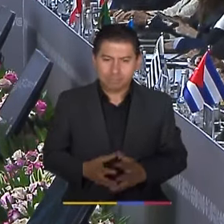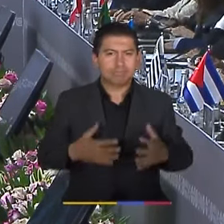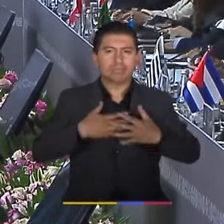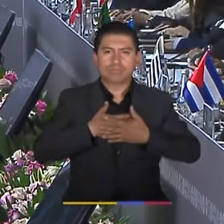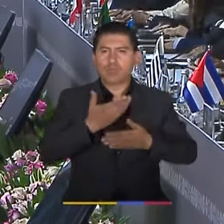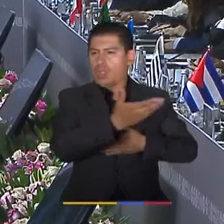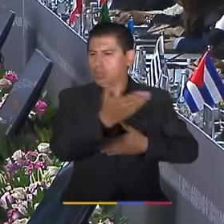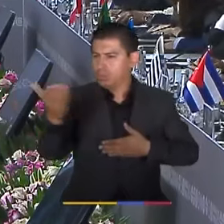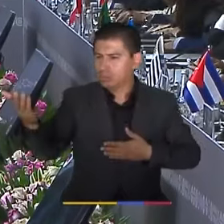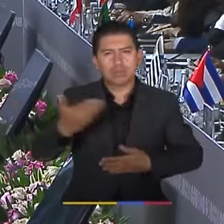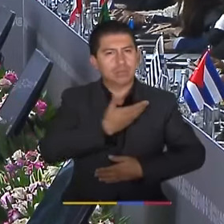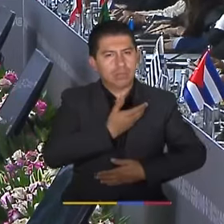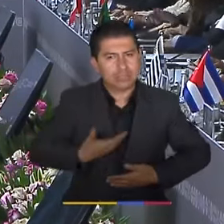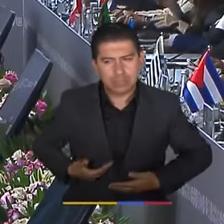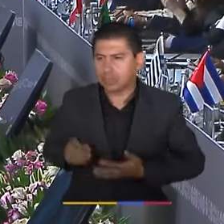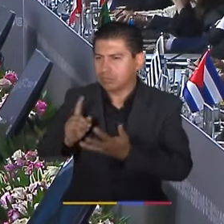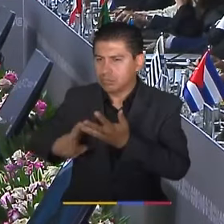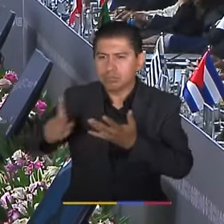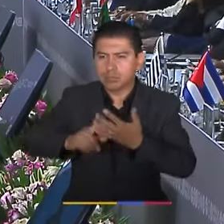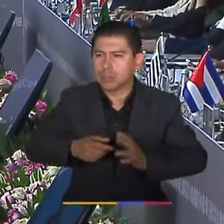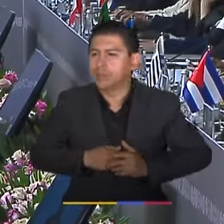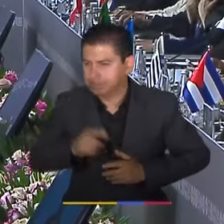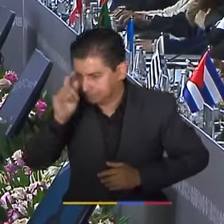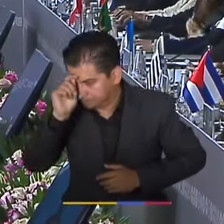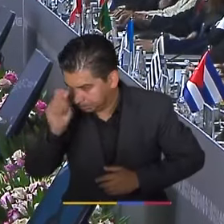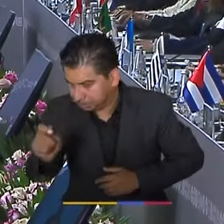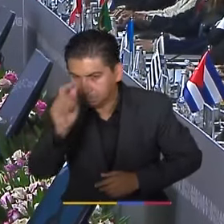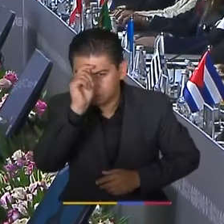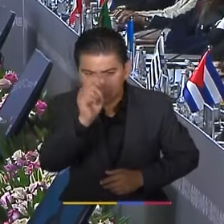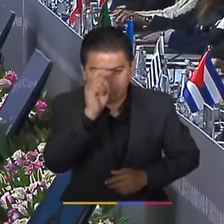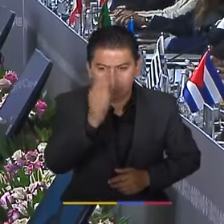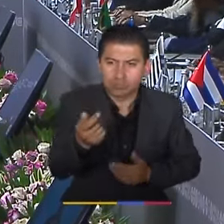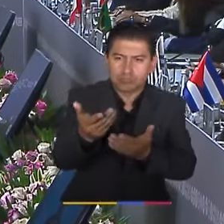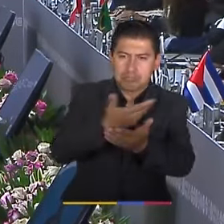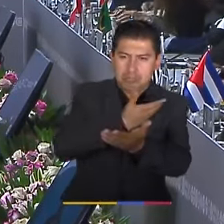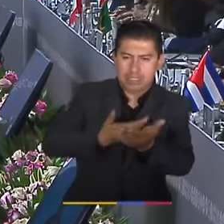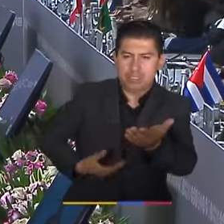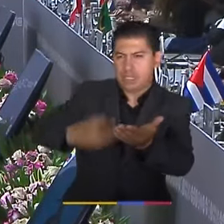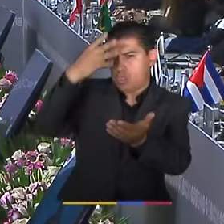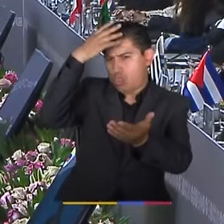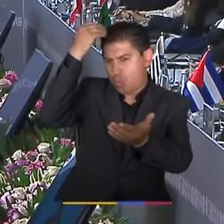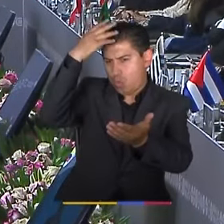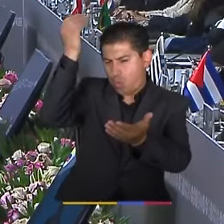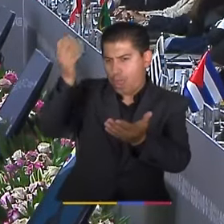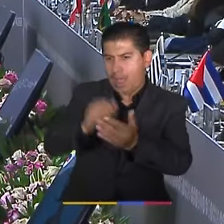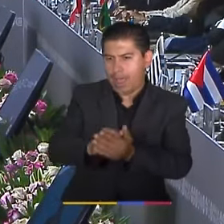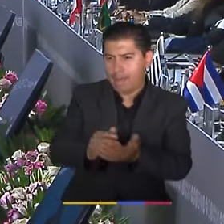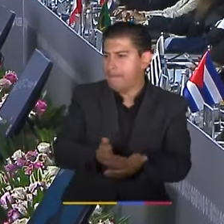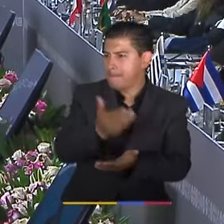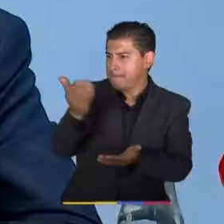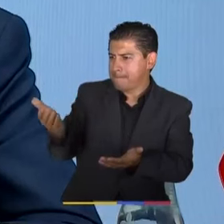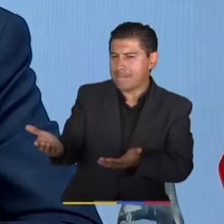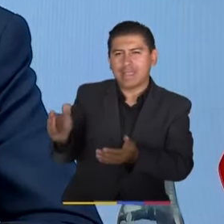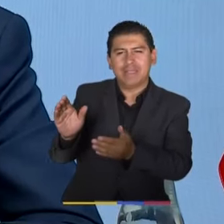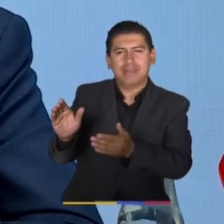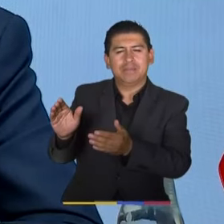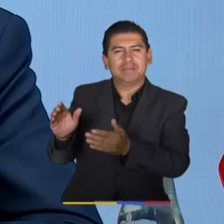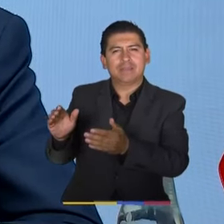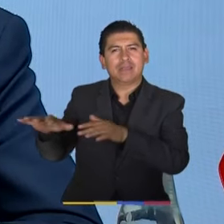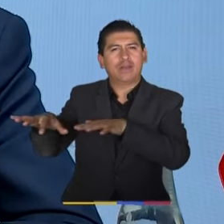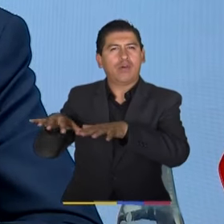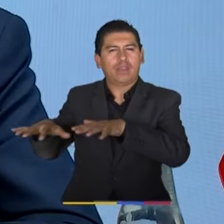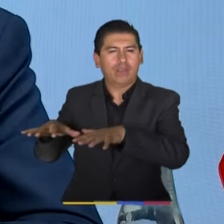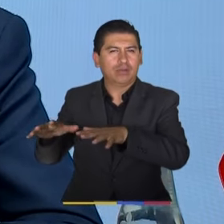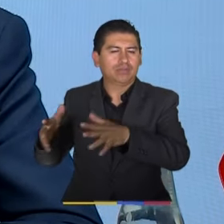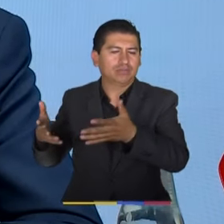Excelentísimos jefes de Estado y de Gobierno, queridos presidente Noboa, presidente Rebelo de Sousa, cap de